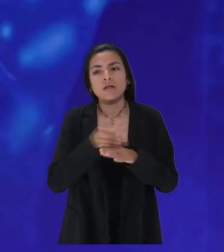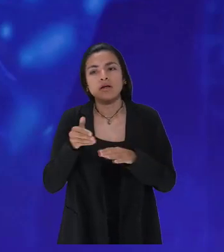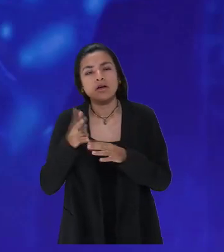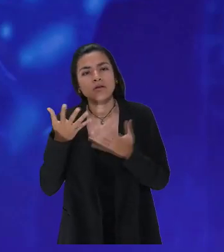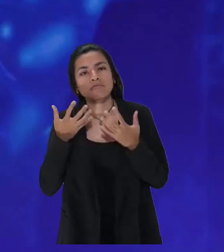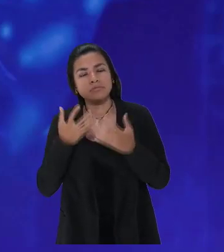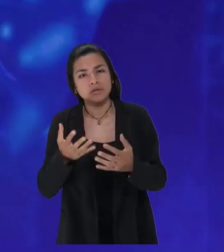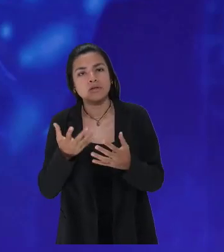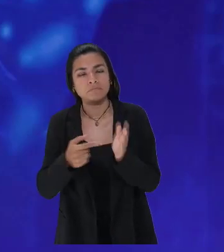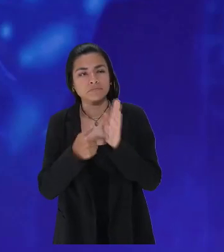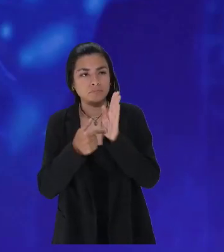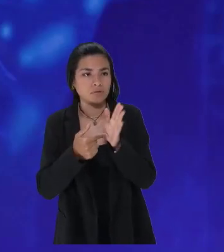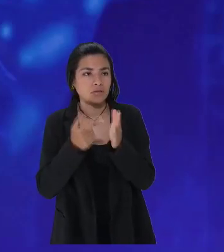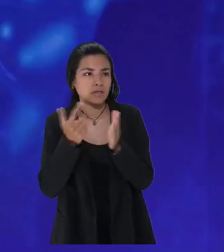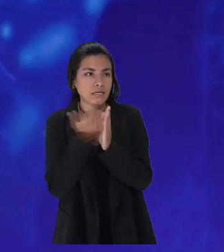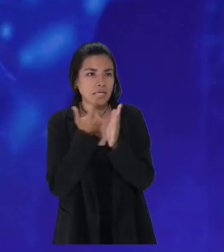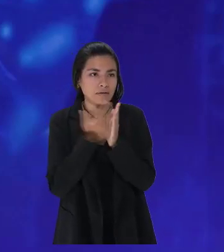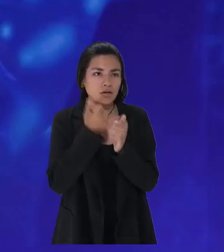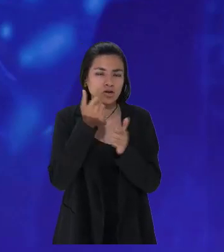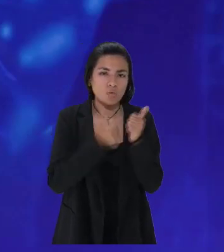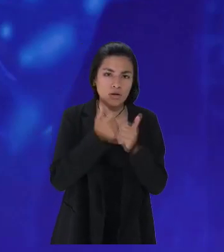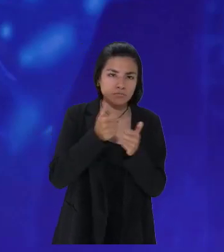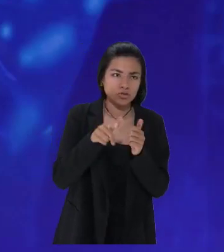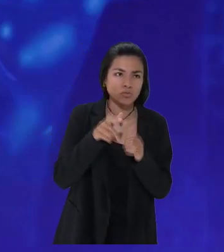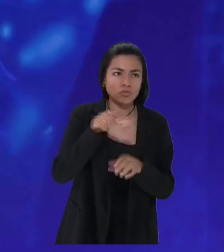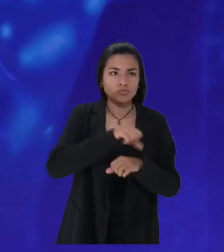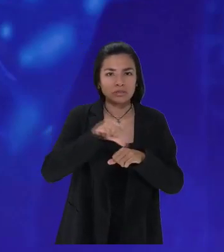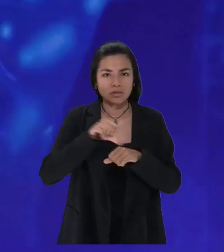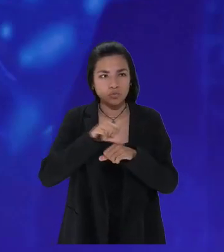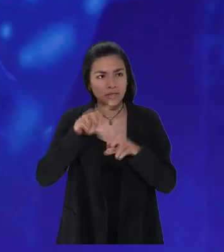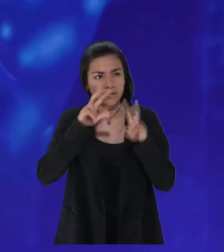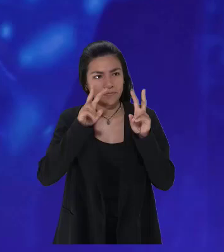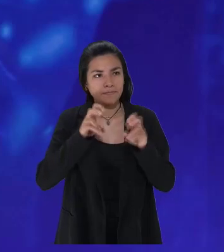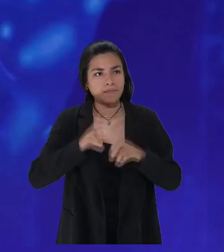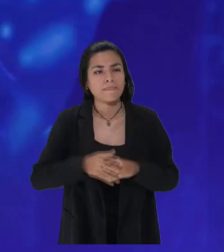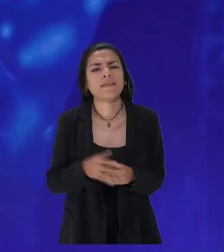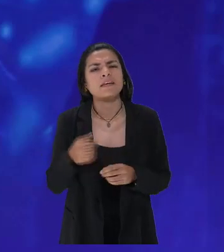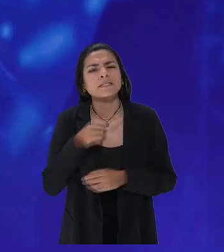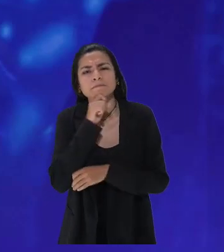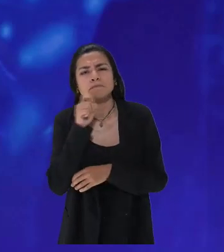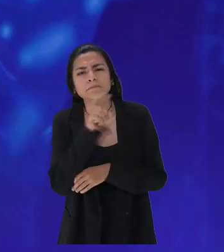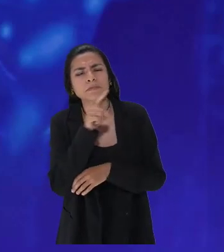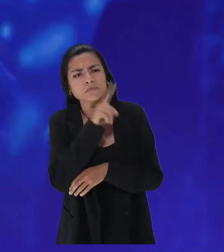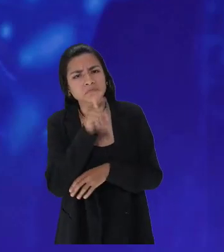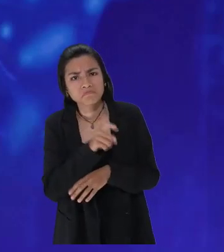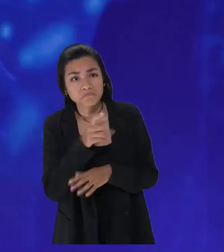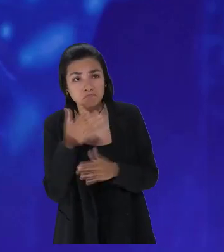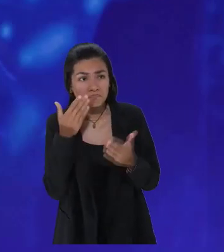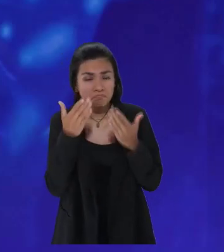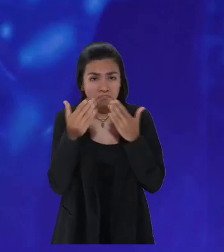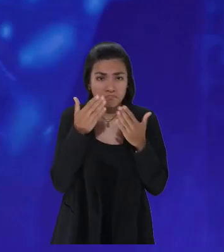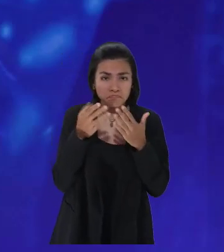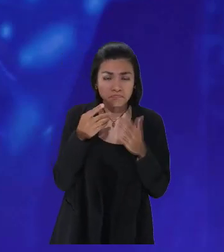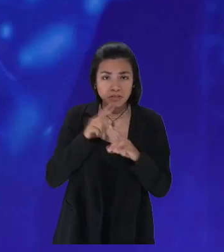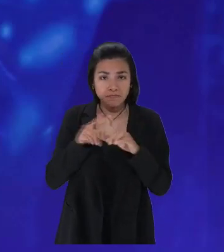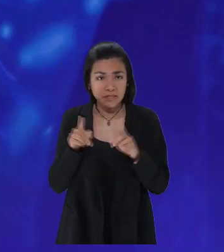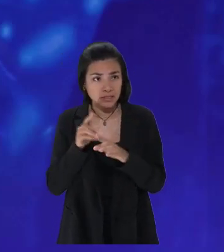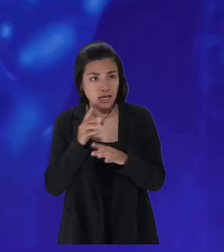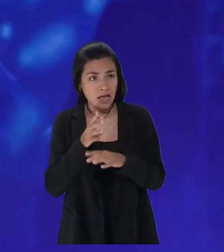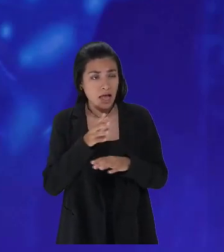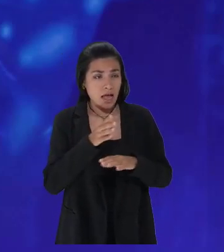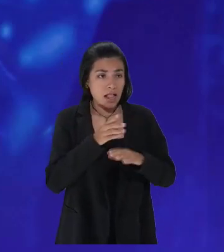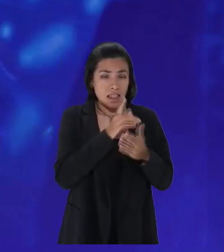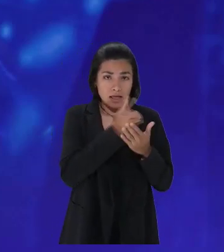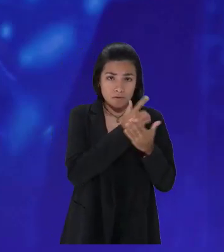los libros que tenemos actualmente en cirugía. Y me gustaría preguntarles si ustedes notan alguna diferencia entre los libros antiguos a los